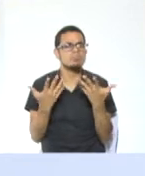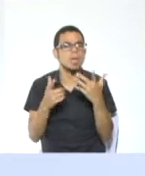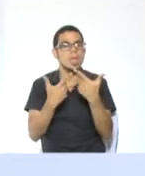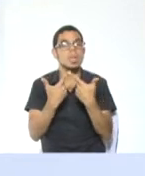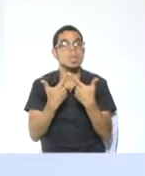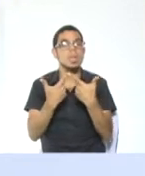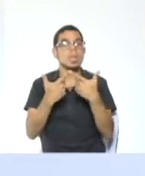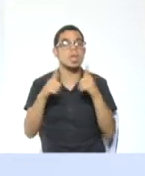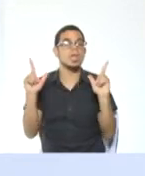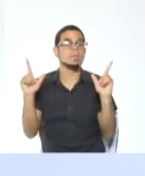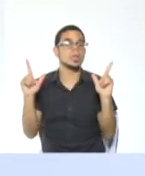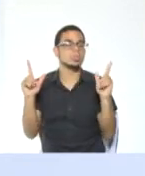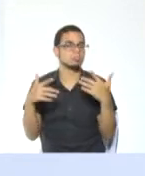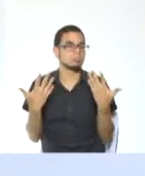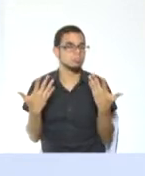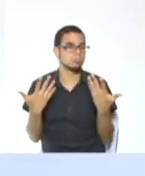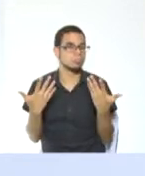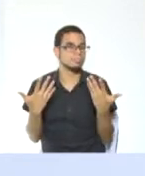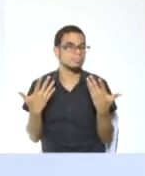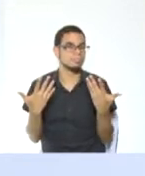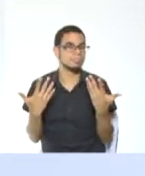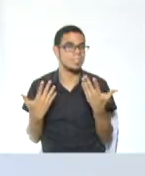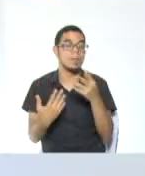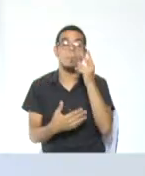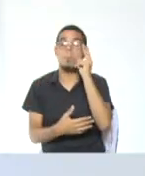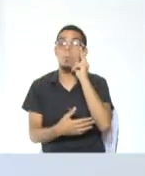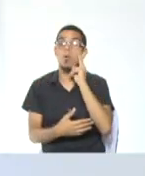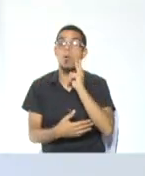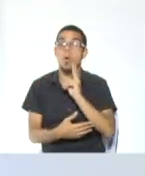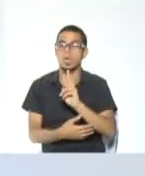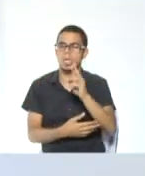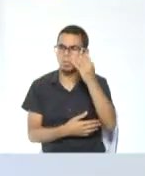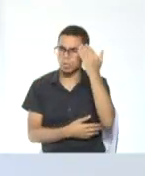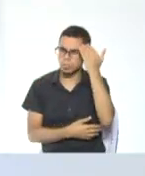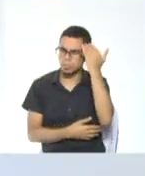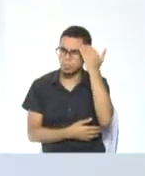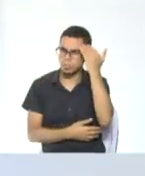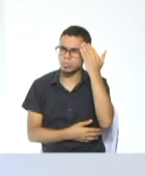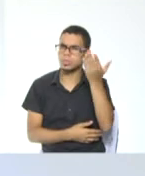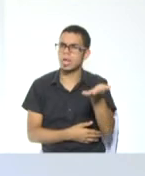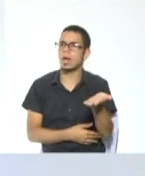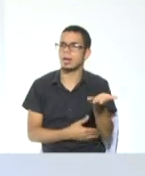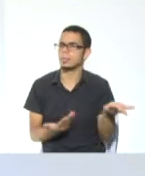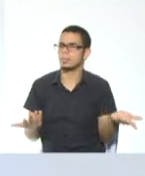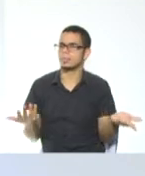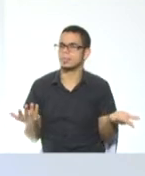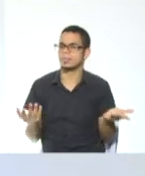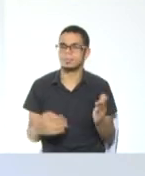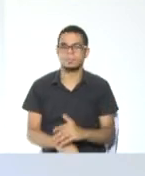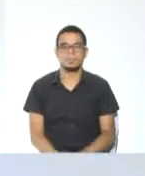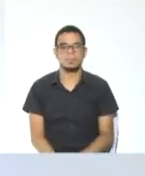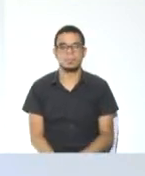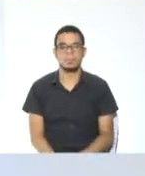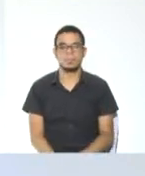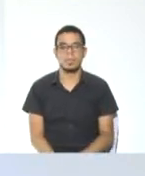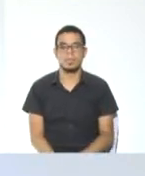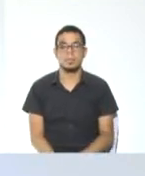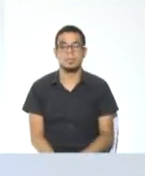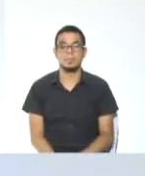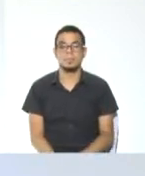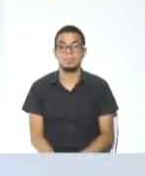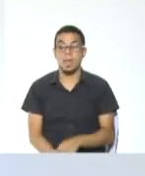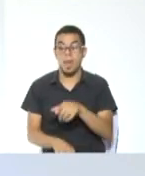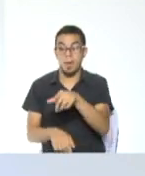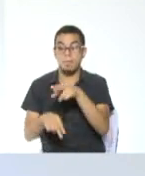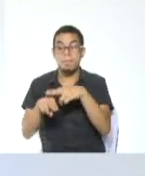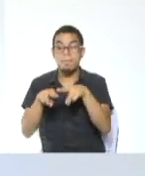Libertador, es decir, nuestro gran libertador de América, Simón Bolívar. Y también otra manera